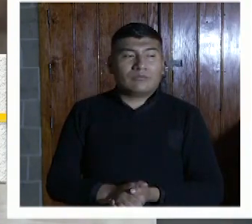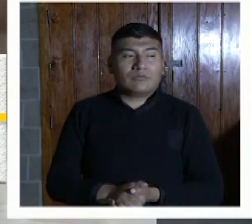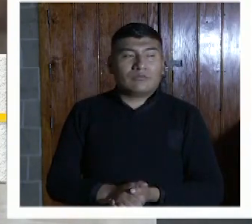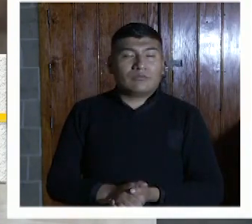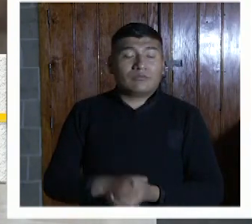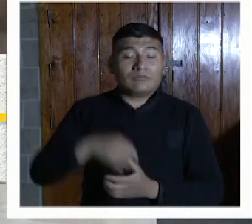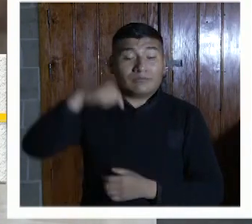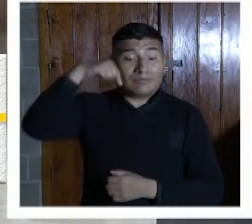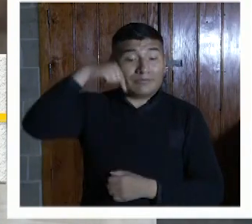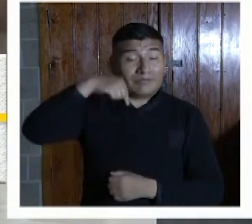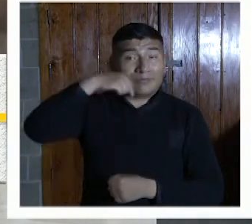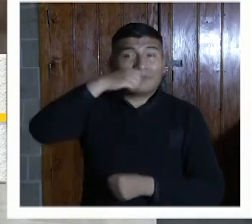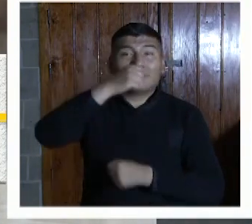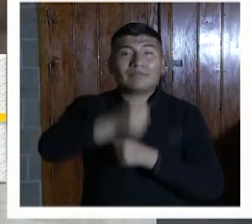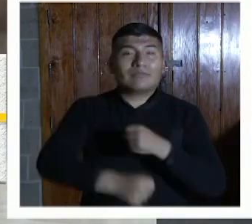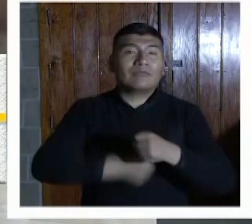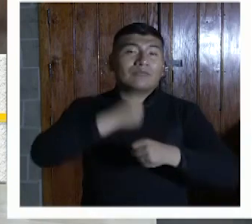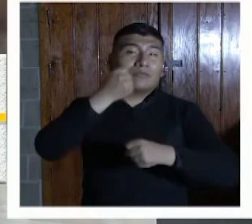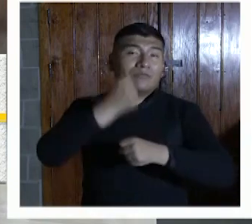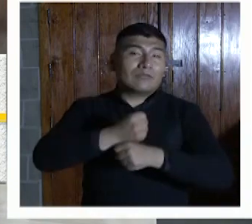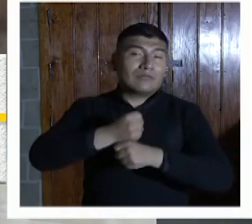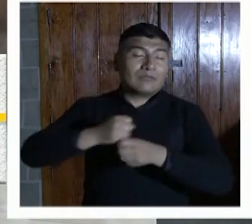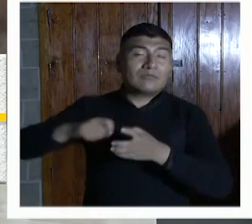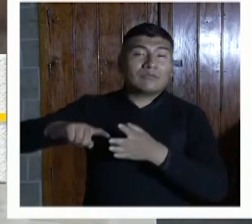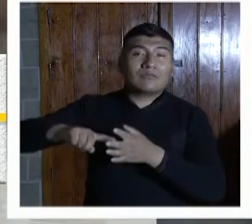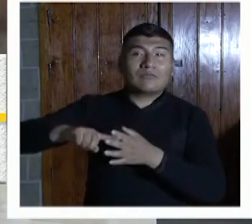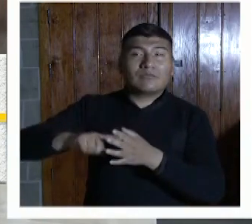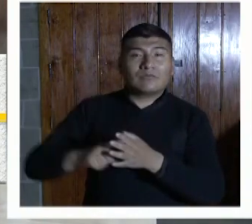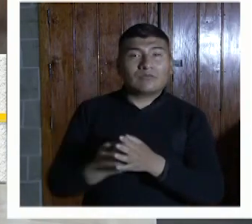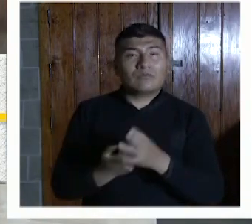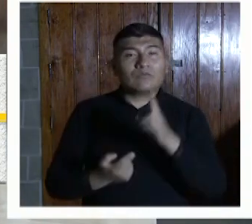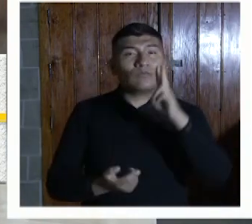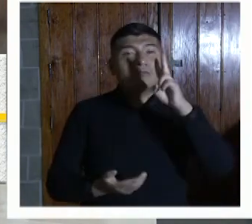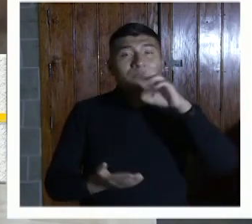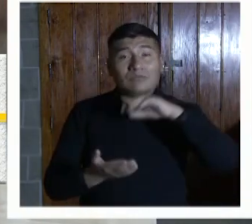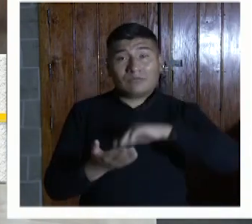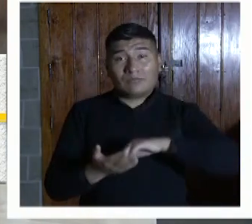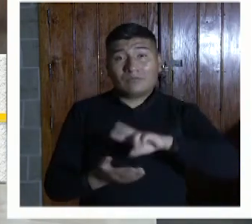Este año que comienza, 2023,